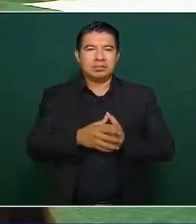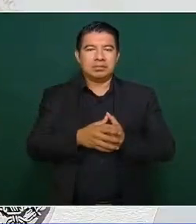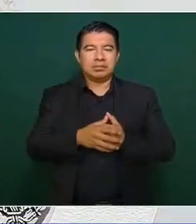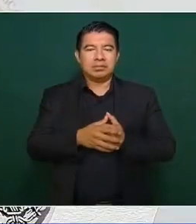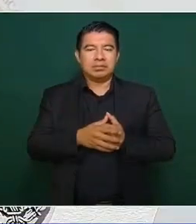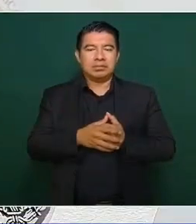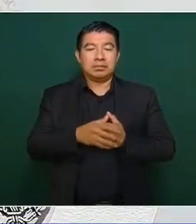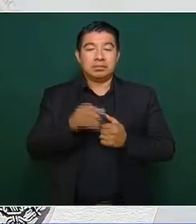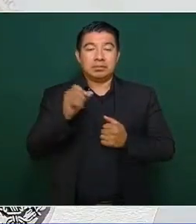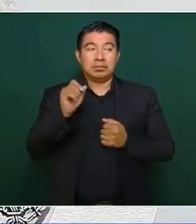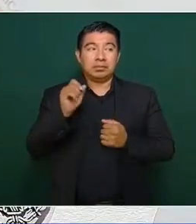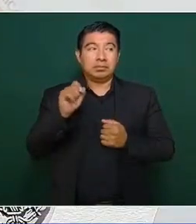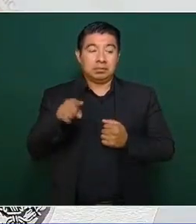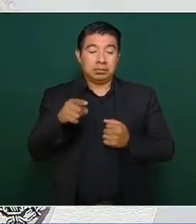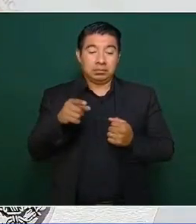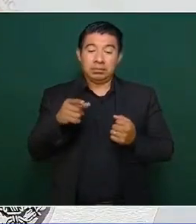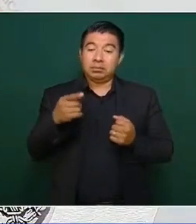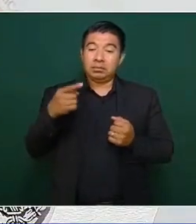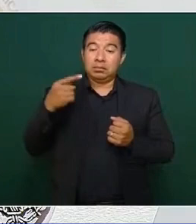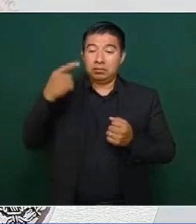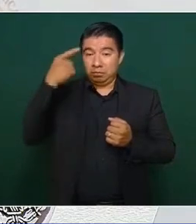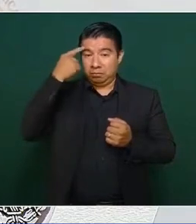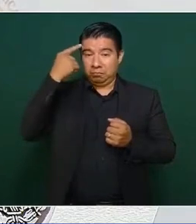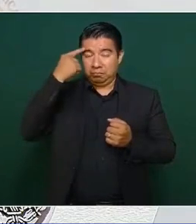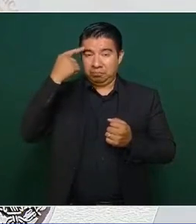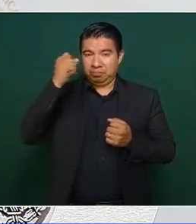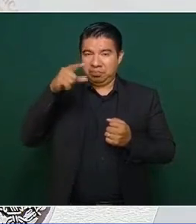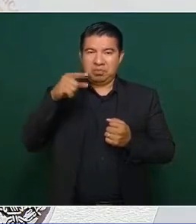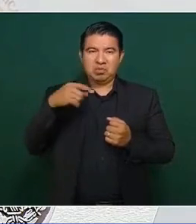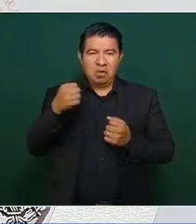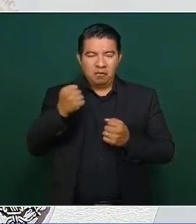ya no con la misma firmeza,